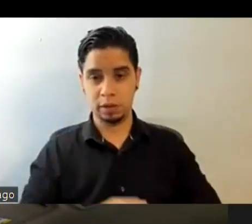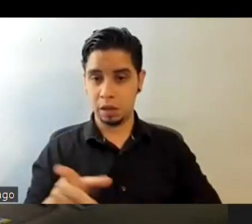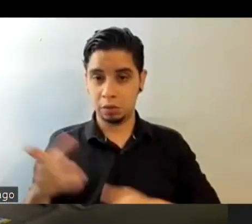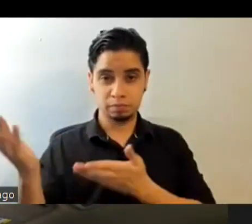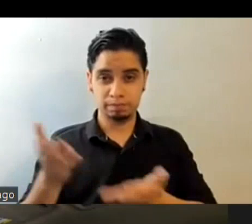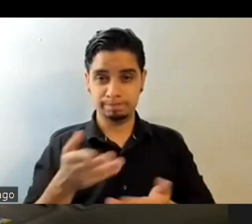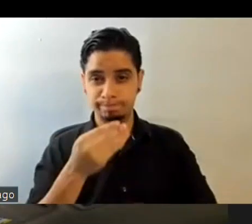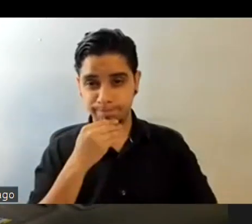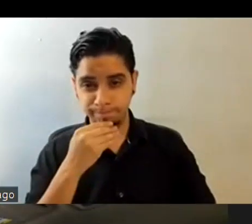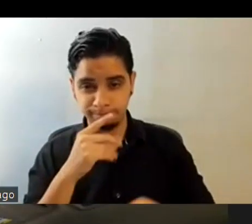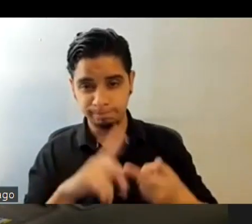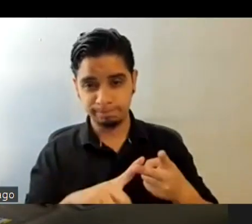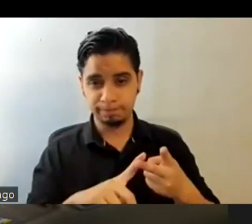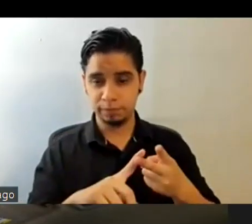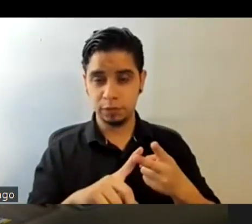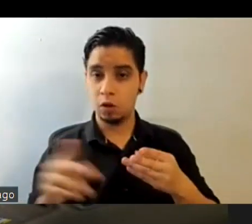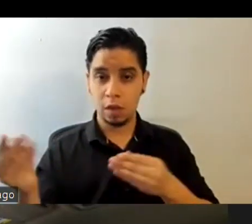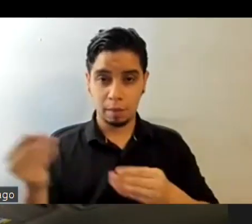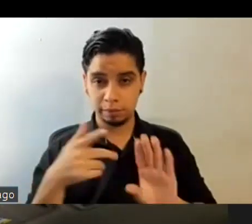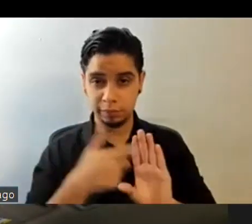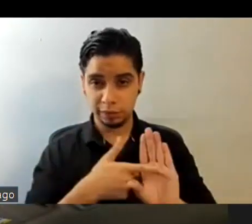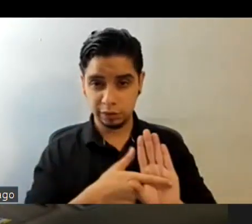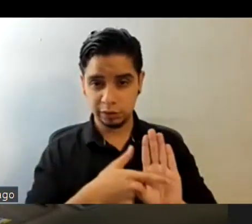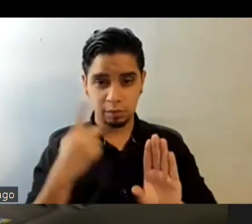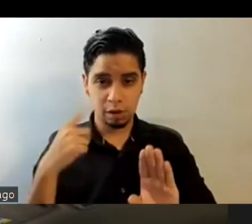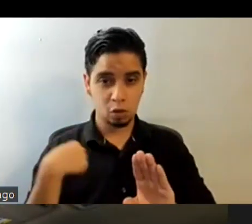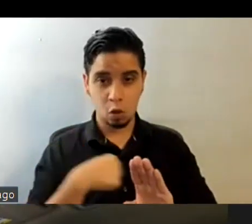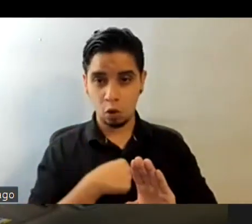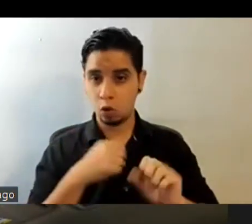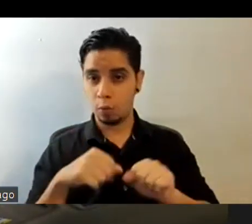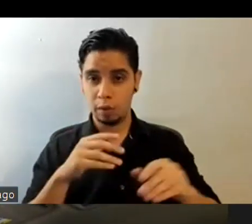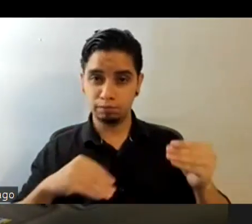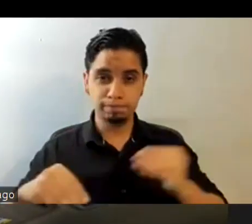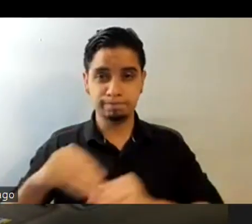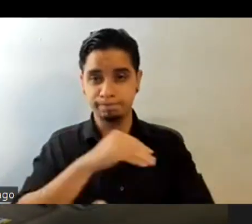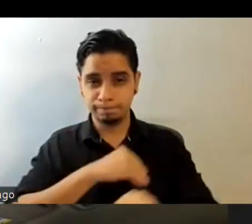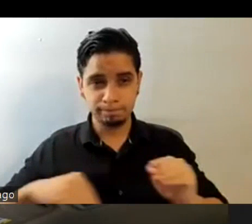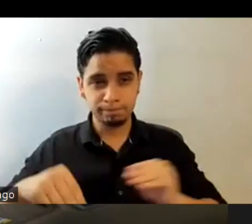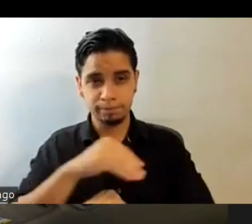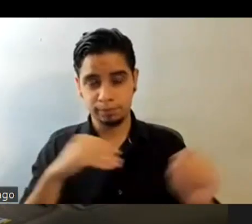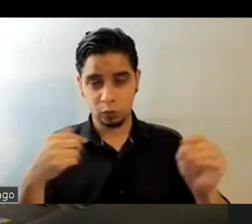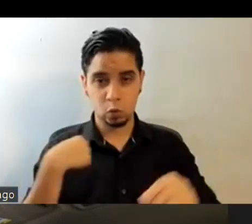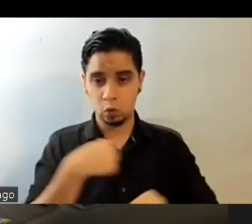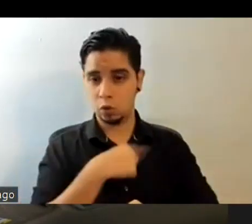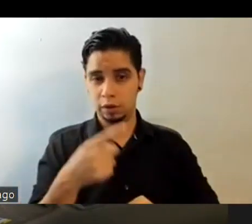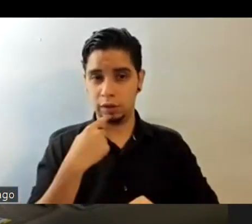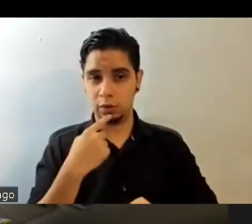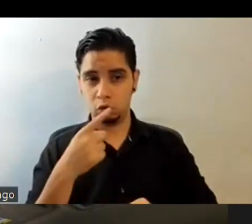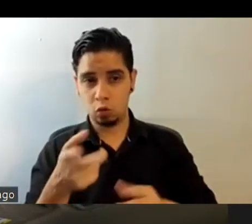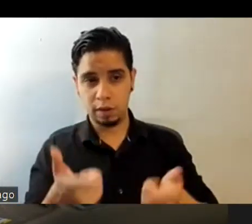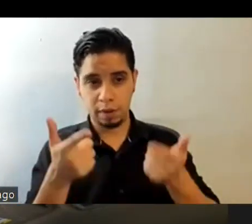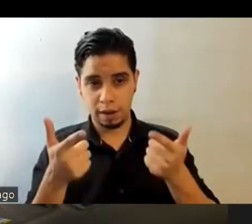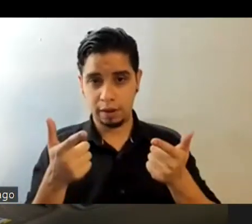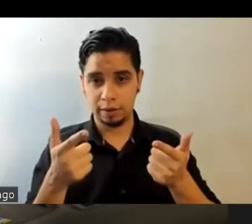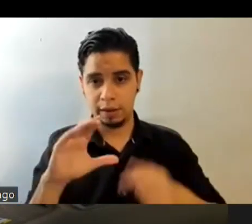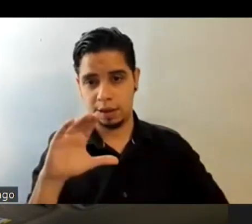comida, nos daban gasolina para que nosotros pudiéramos movernos. Y entonces, Estamos hablando de tú vives en